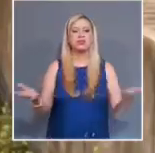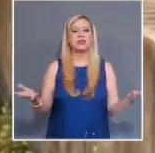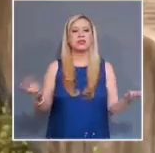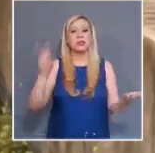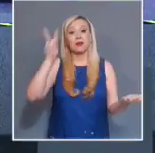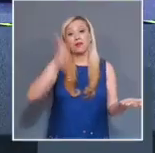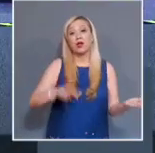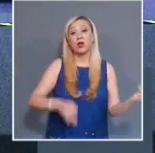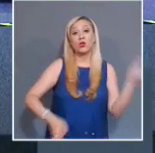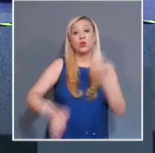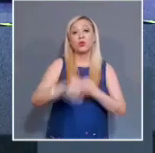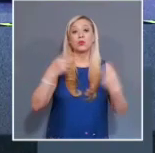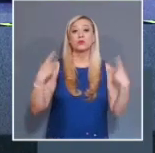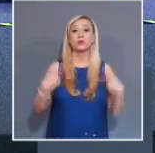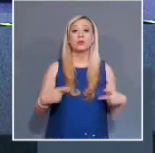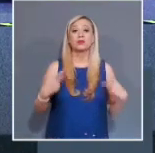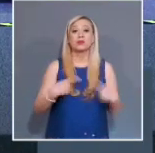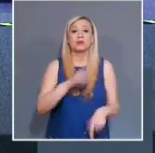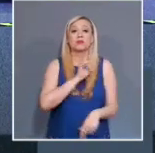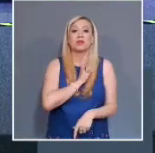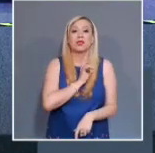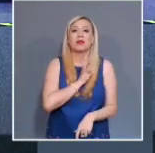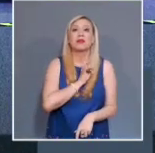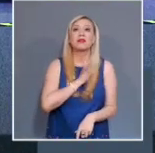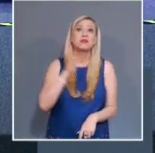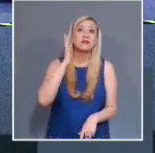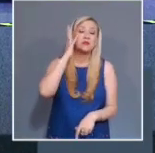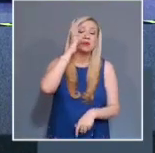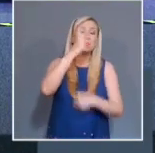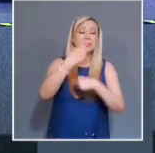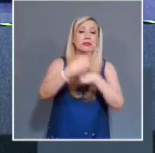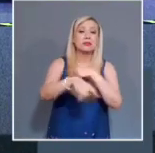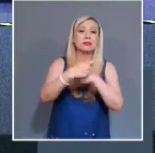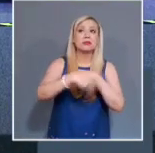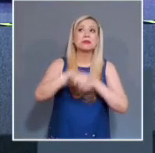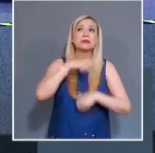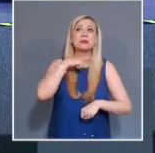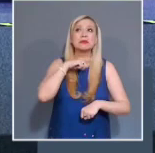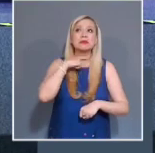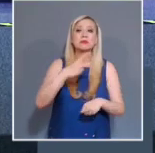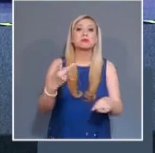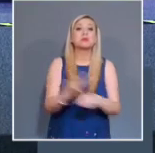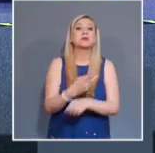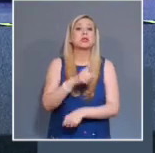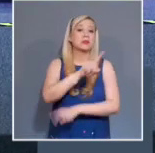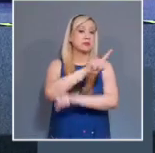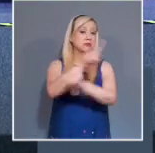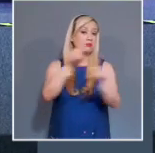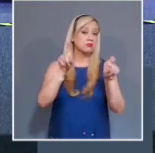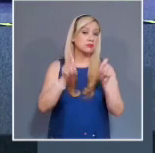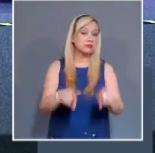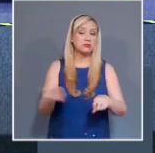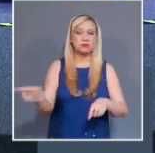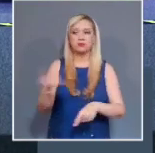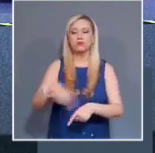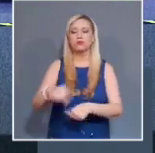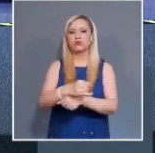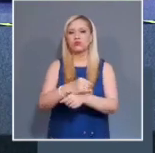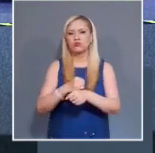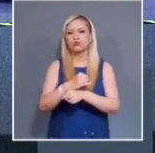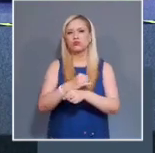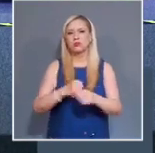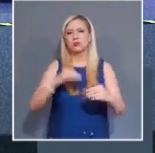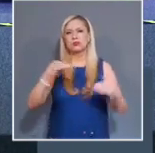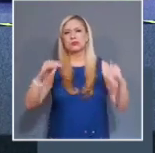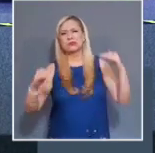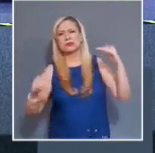grave riesgo. Así lo advirtieron académicos e investigadores en el coloquio Desigualdad, Pobreza y